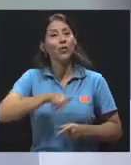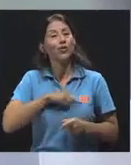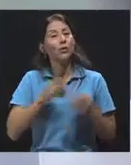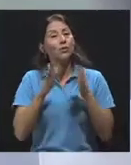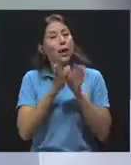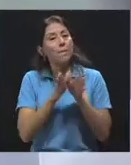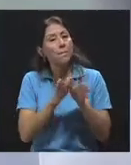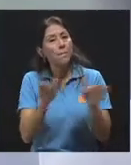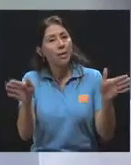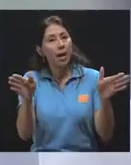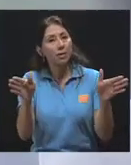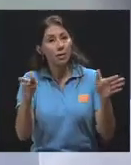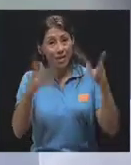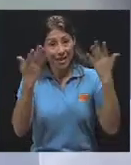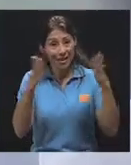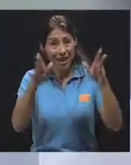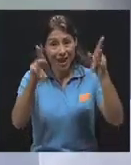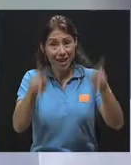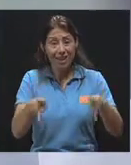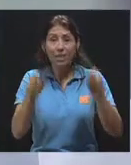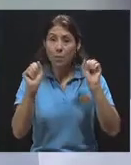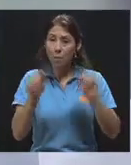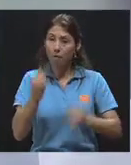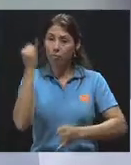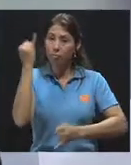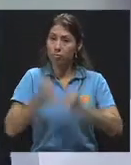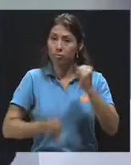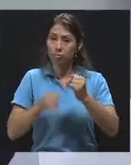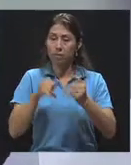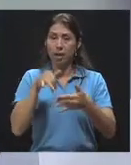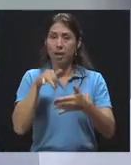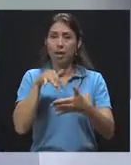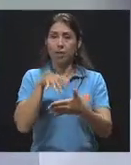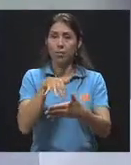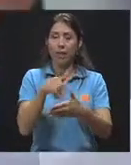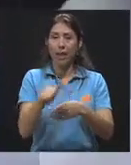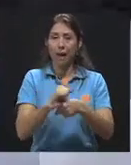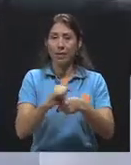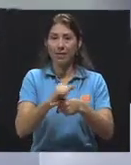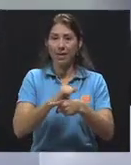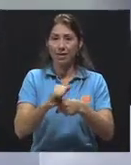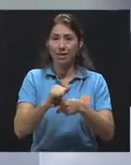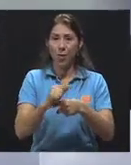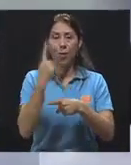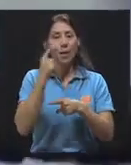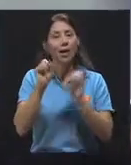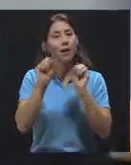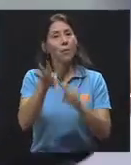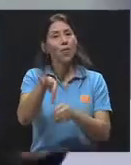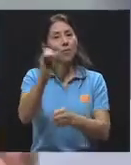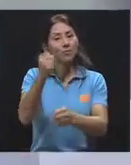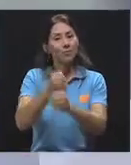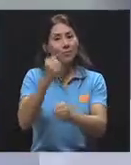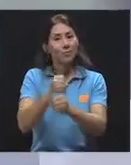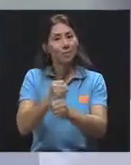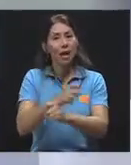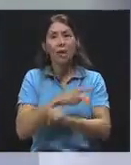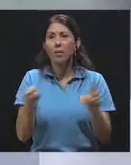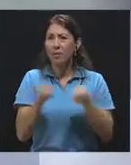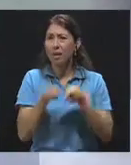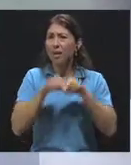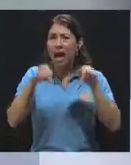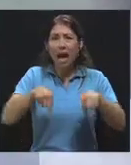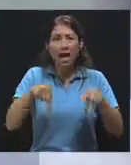esta réplica que la gente salga con la capacitación para poder insertarse en el mercado de esas películas, pero también acá que